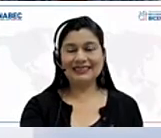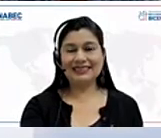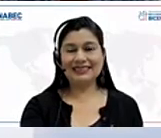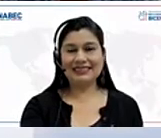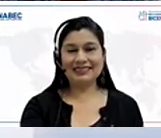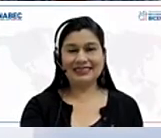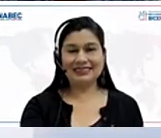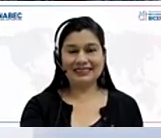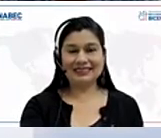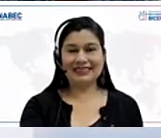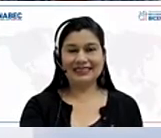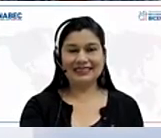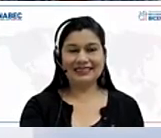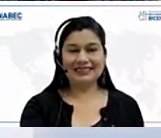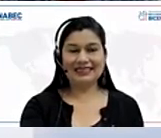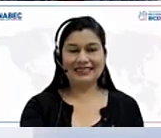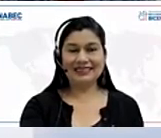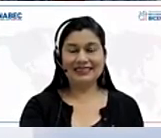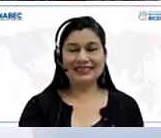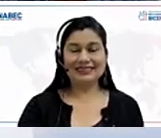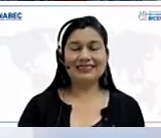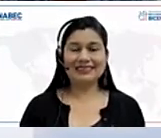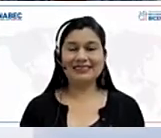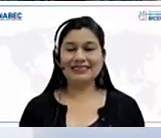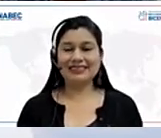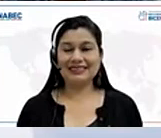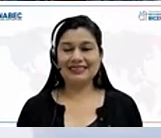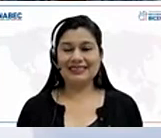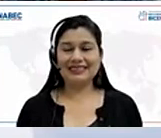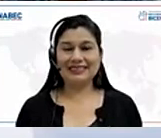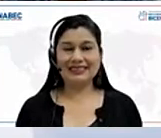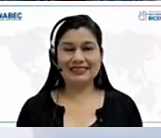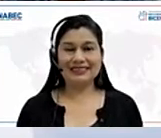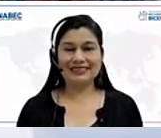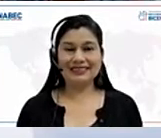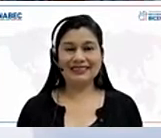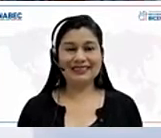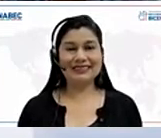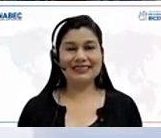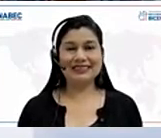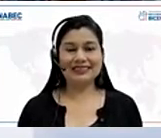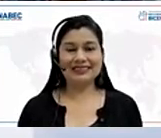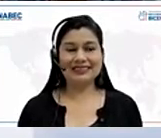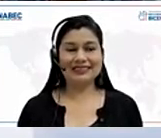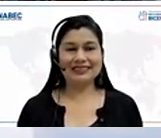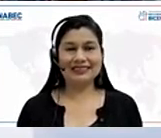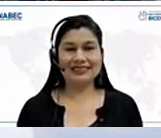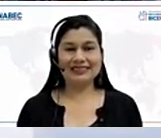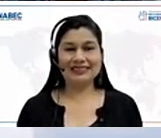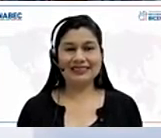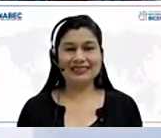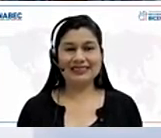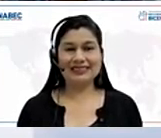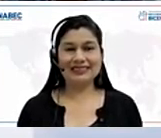objetivo. Solamente para terminar, bueno, creo que había olvidado mencionarlo, pero aparte de estos contactos que